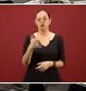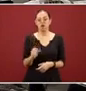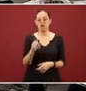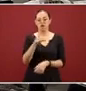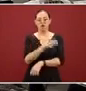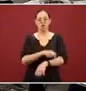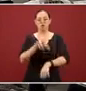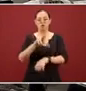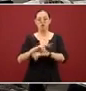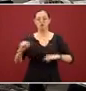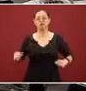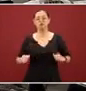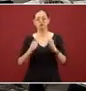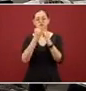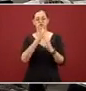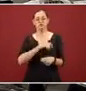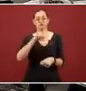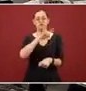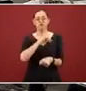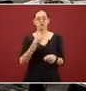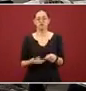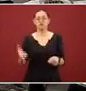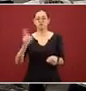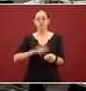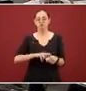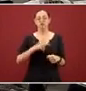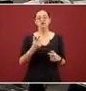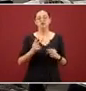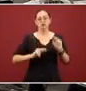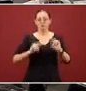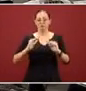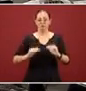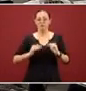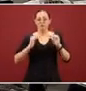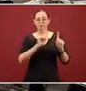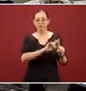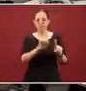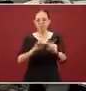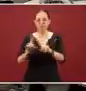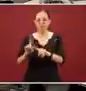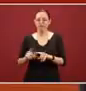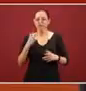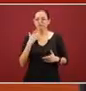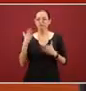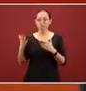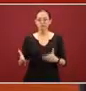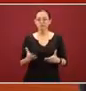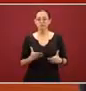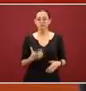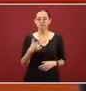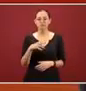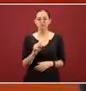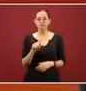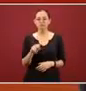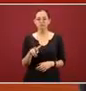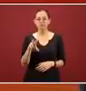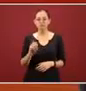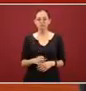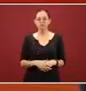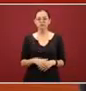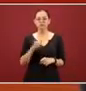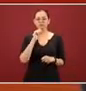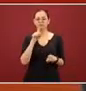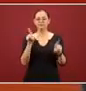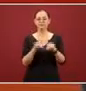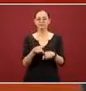de salud y hospitales de alta especialidad. Bienvenido, Gustavo. Y también nos